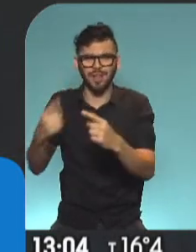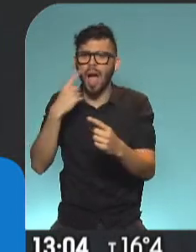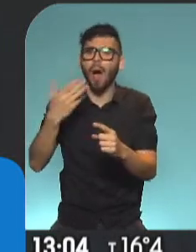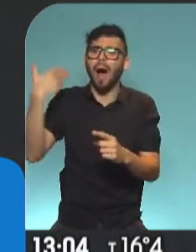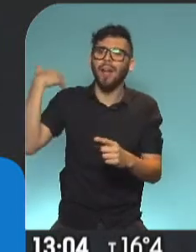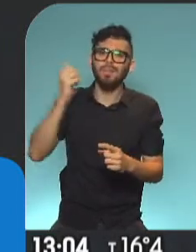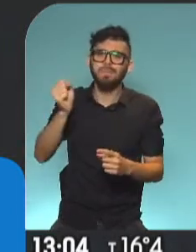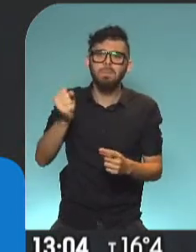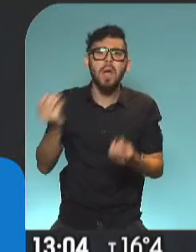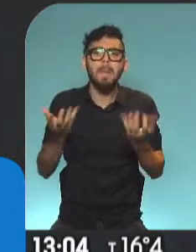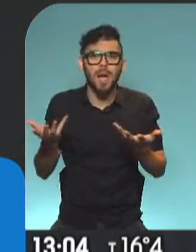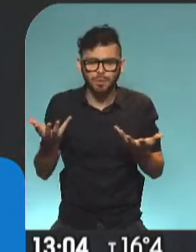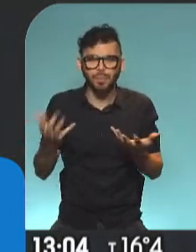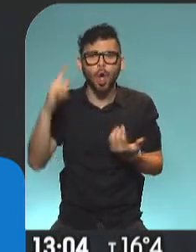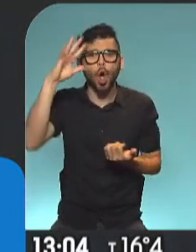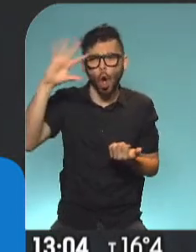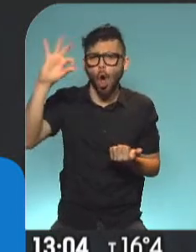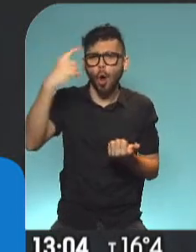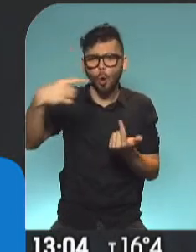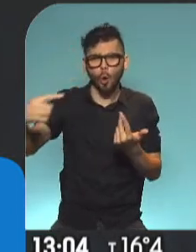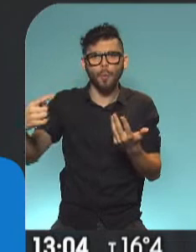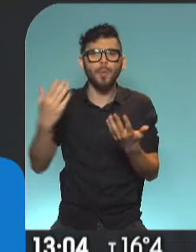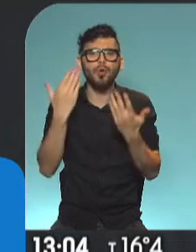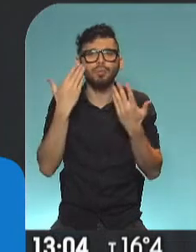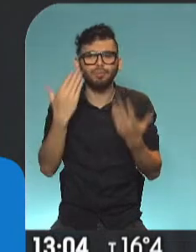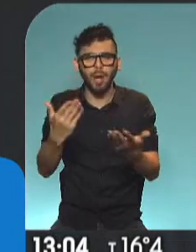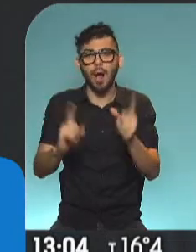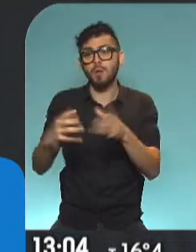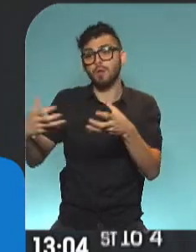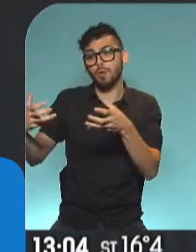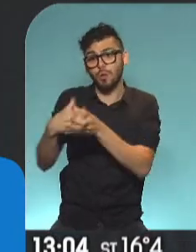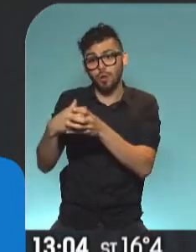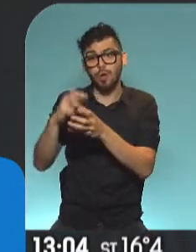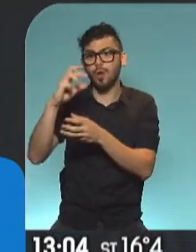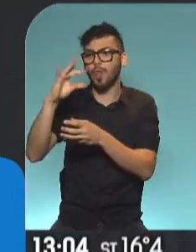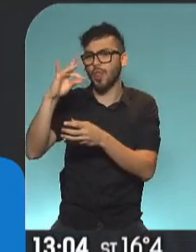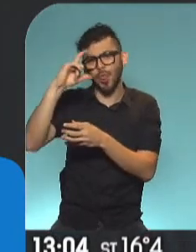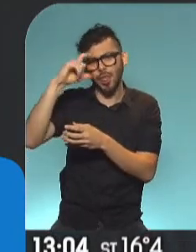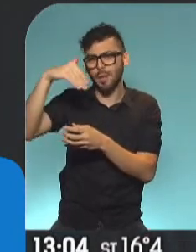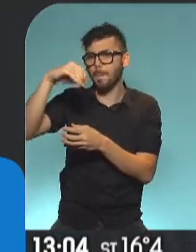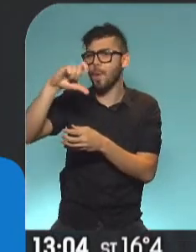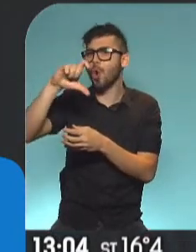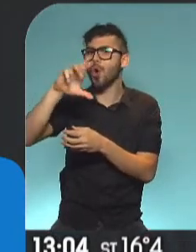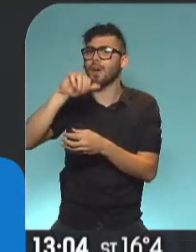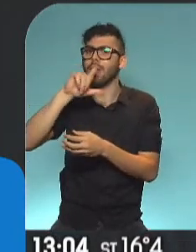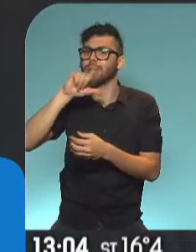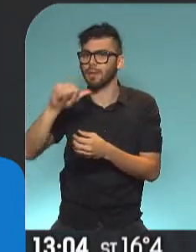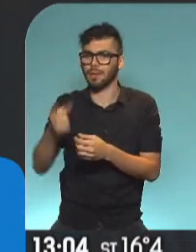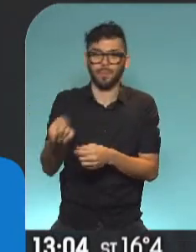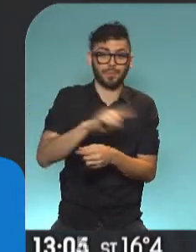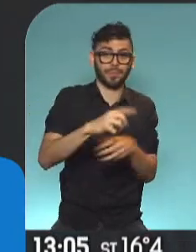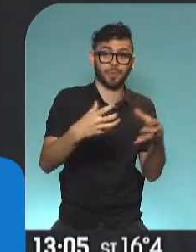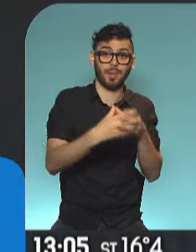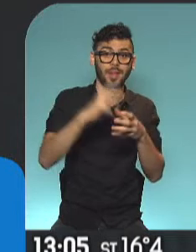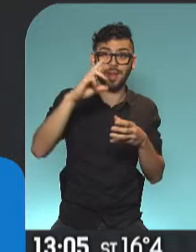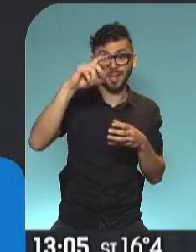a ver algunas de las opiniones que se escucharon desde el lado demócrata, desde el lado republicano y el propio Donald Trump. ¿Qué decían con respecto a